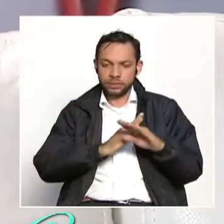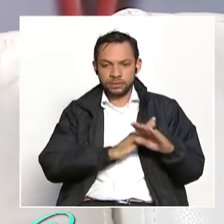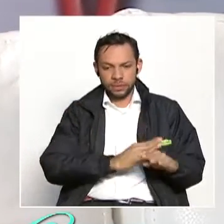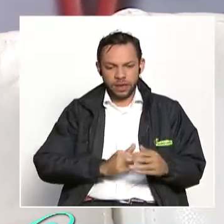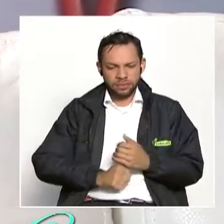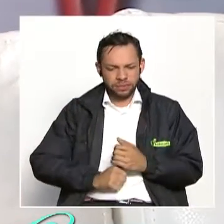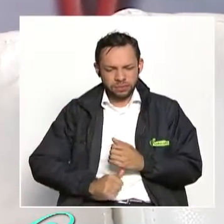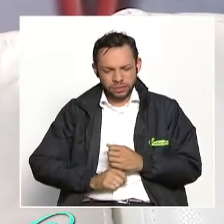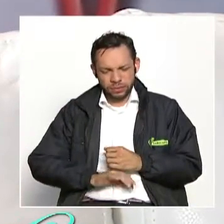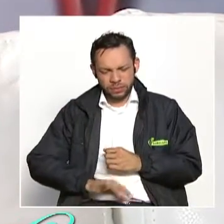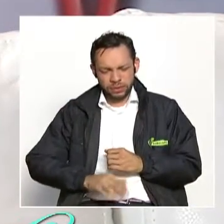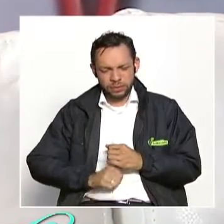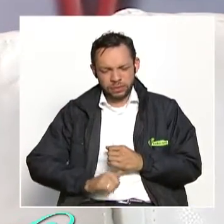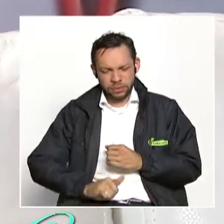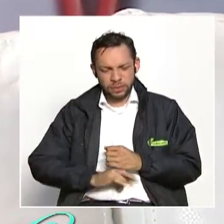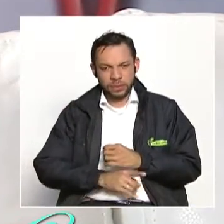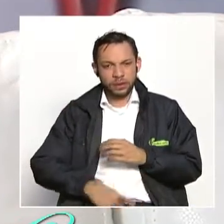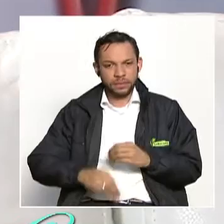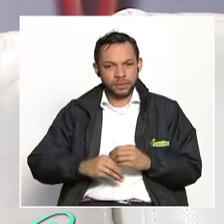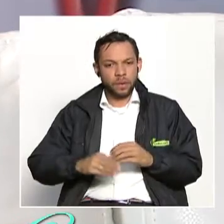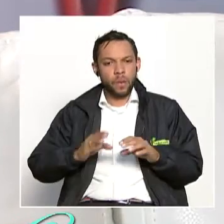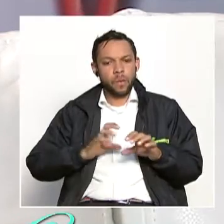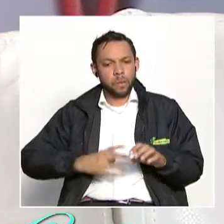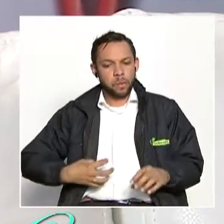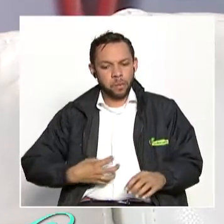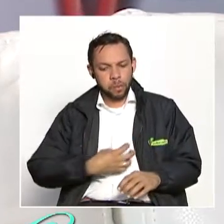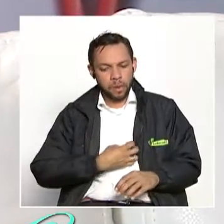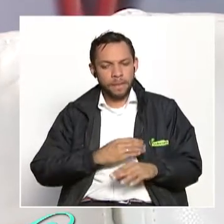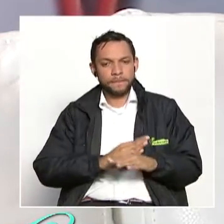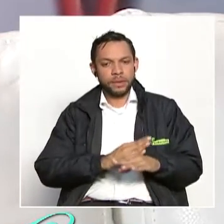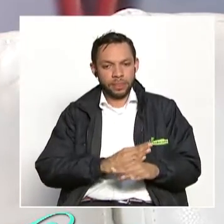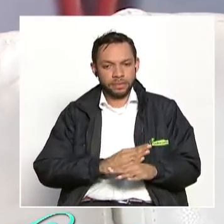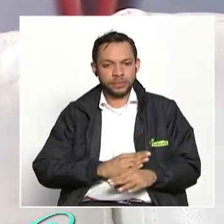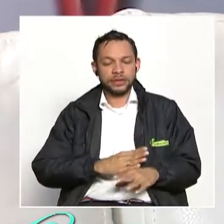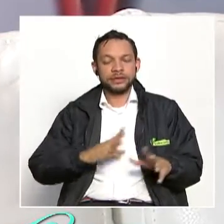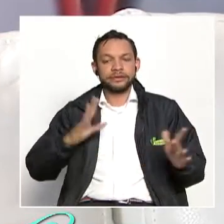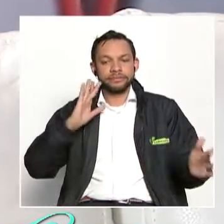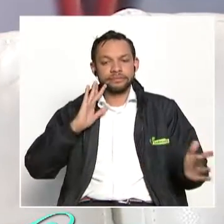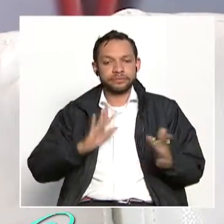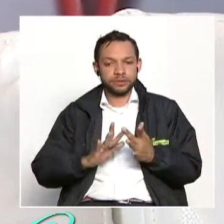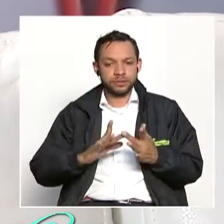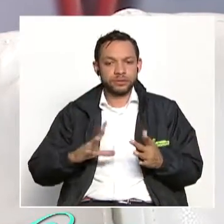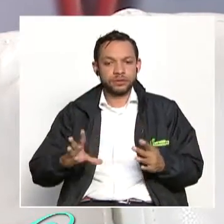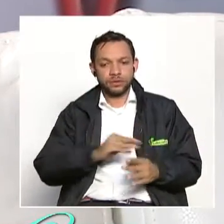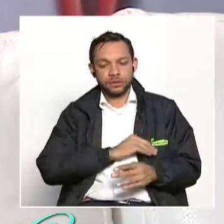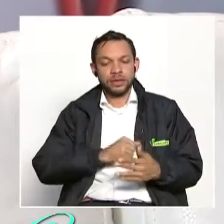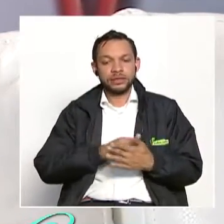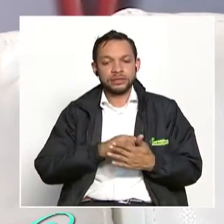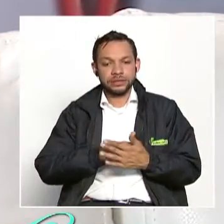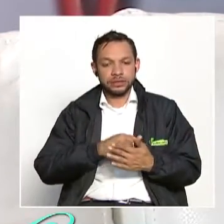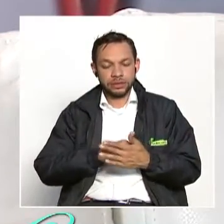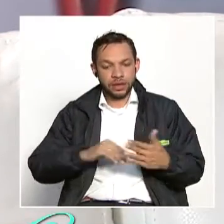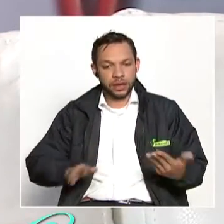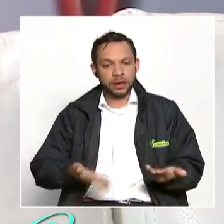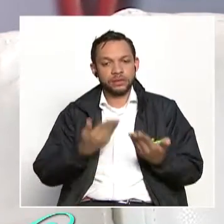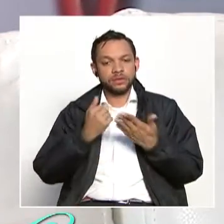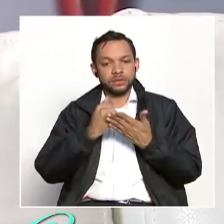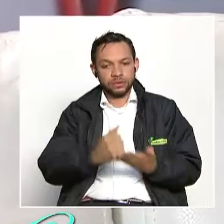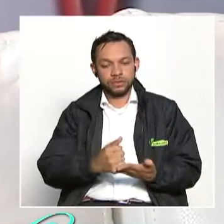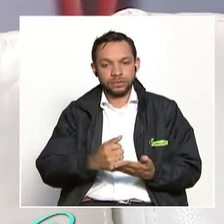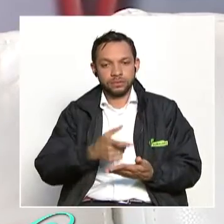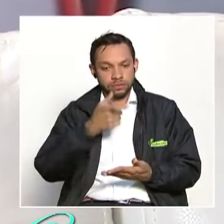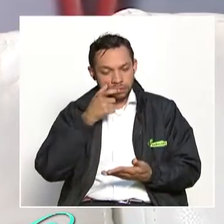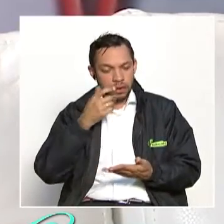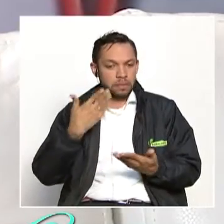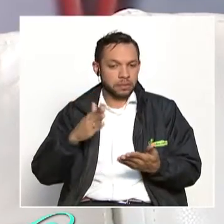diarrea, sino del cáncer, de todas las enfermedades pues, que antes se consideraban autoinmunes, que ya son muchas más, etc. Ese es pues